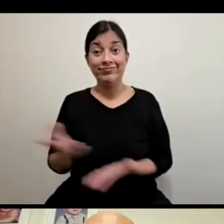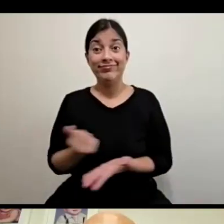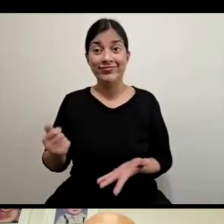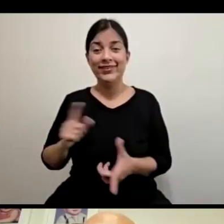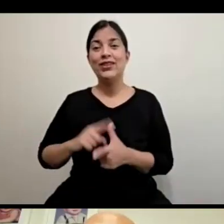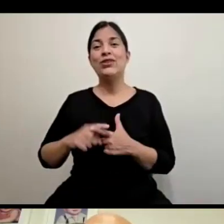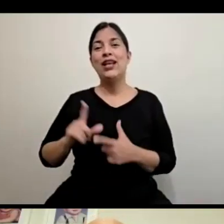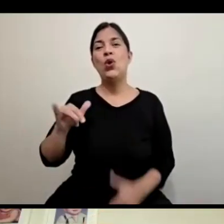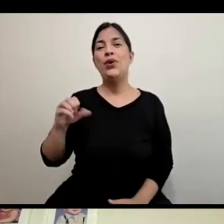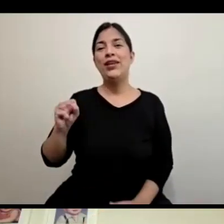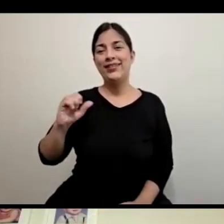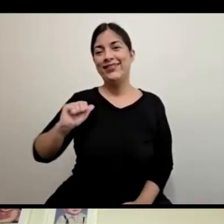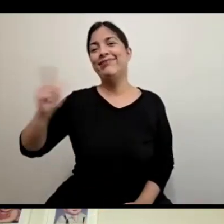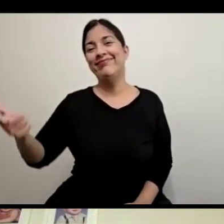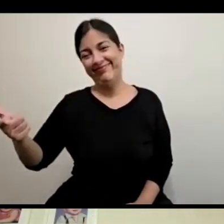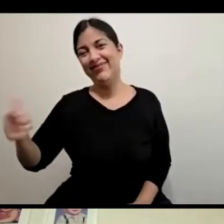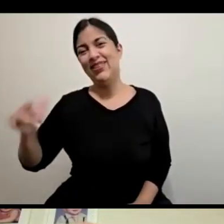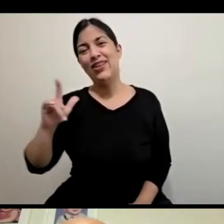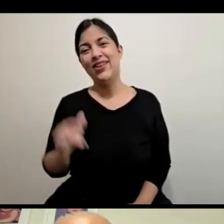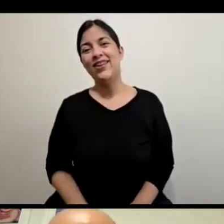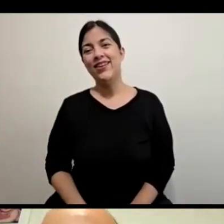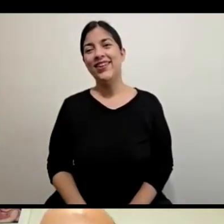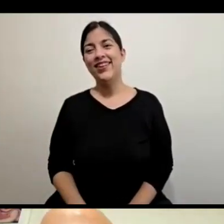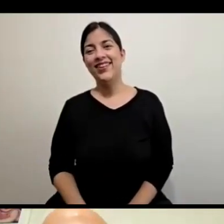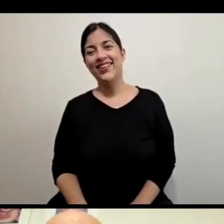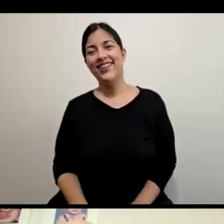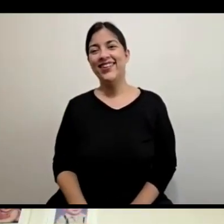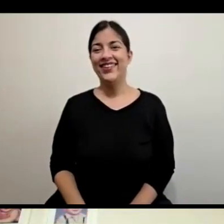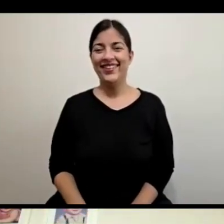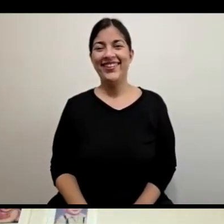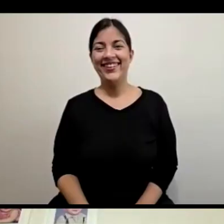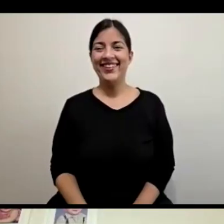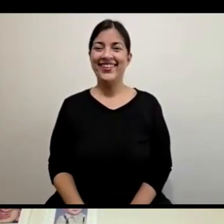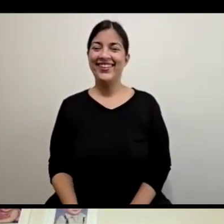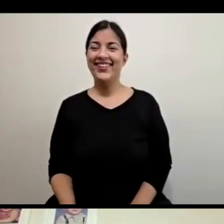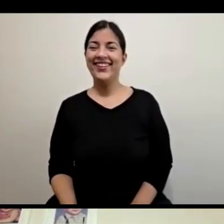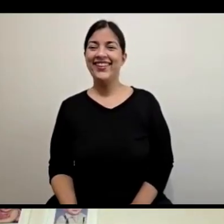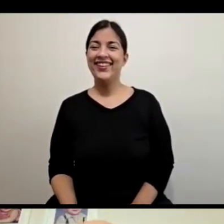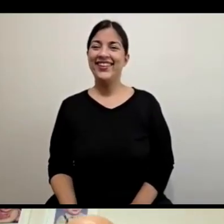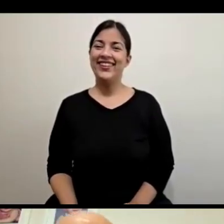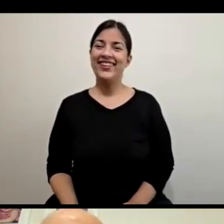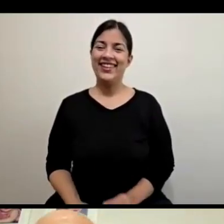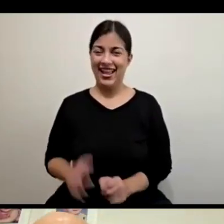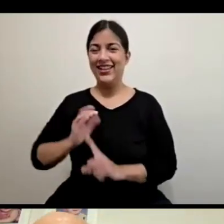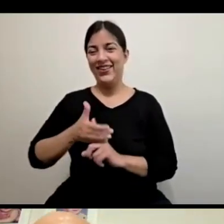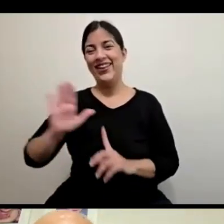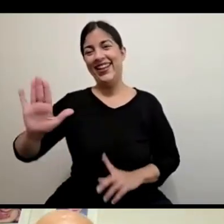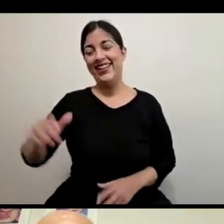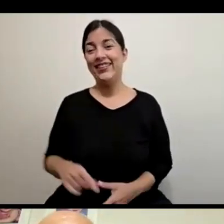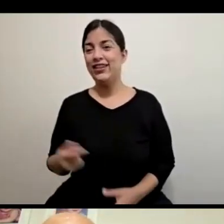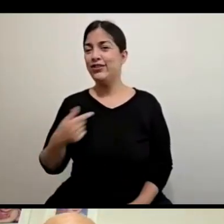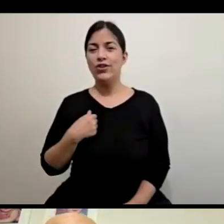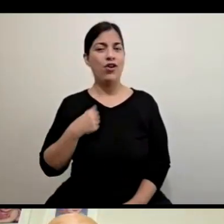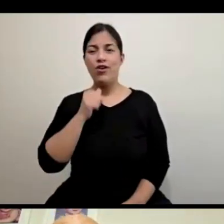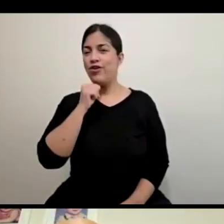el papel. Le tocó a Luis el papel. Y yo dije, yo no vuelvo